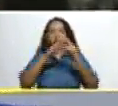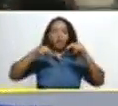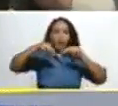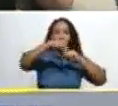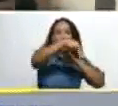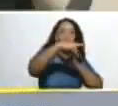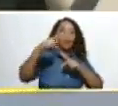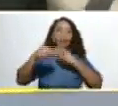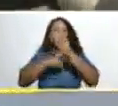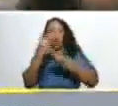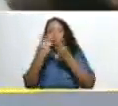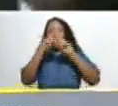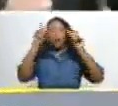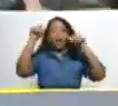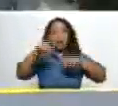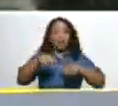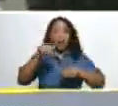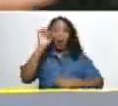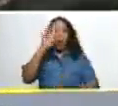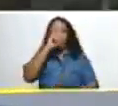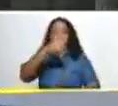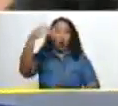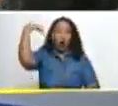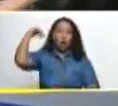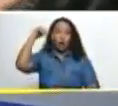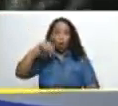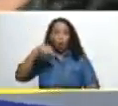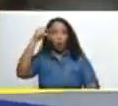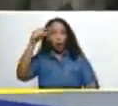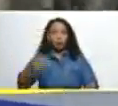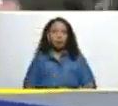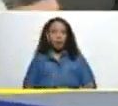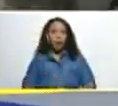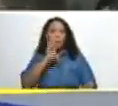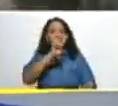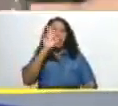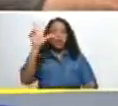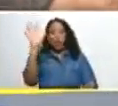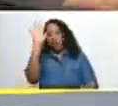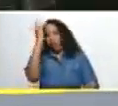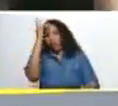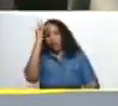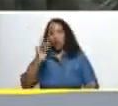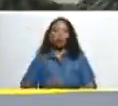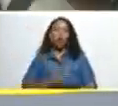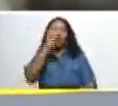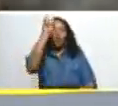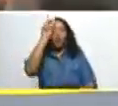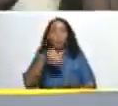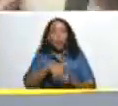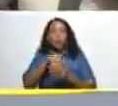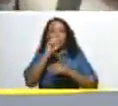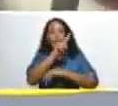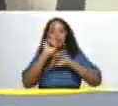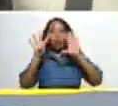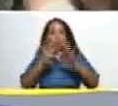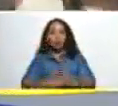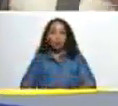la paz del país hace 4 años, un día como hoy, 23 de febrero de